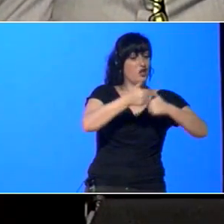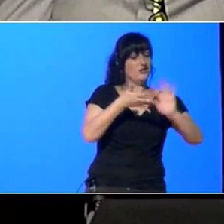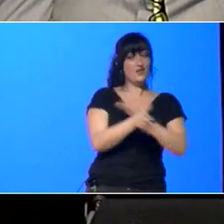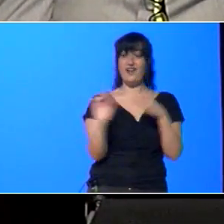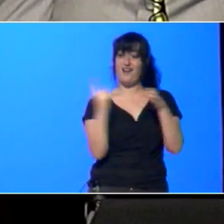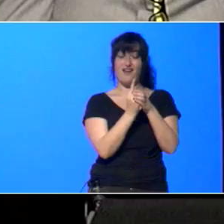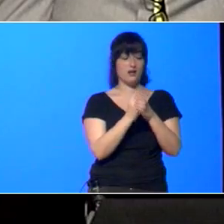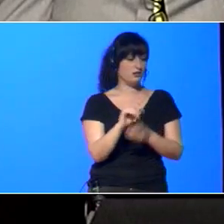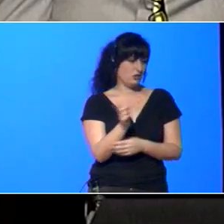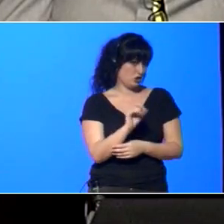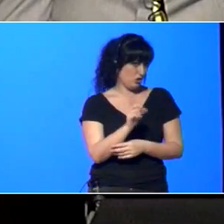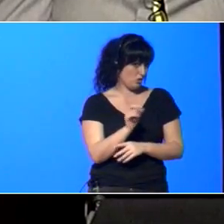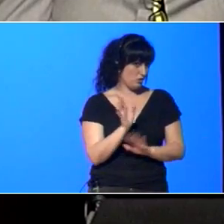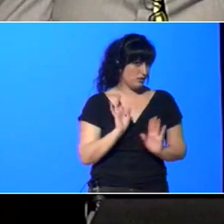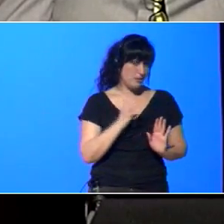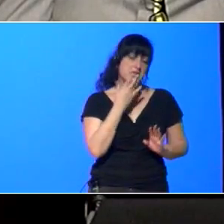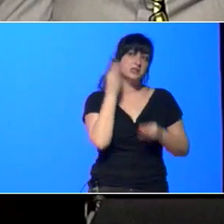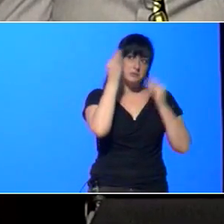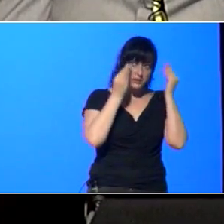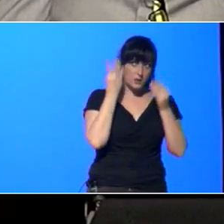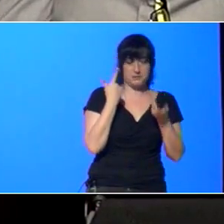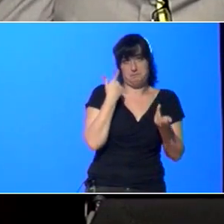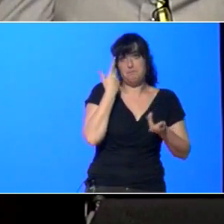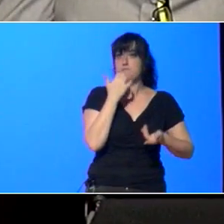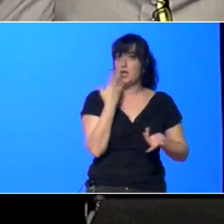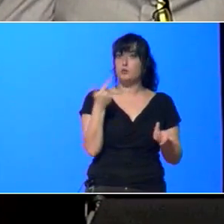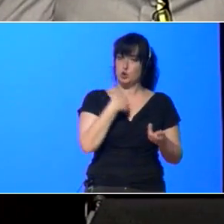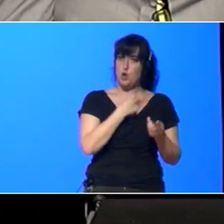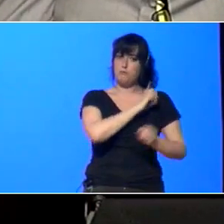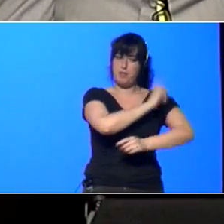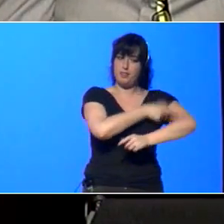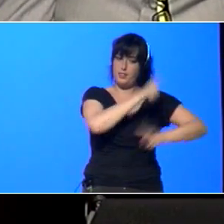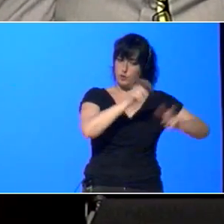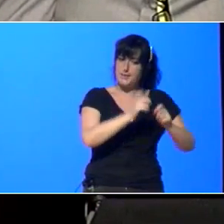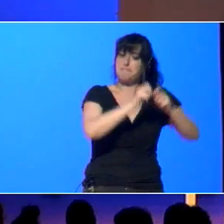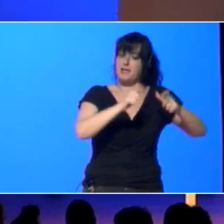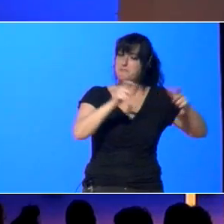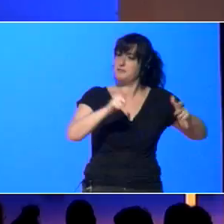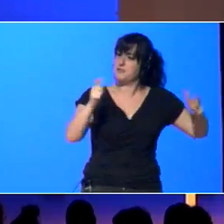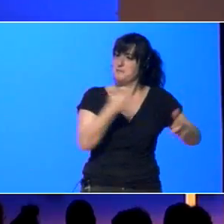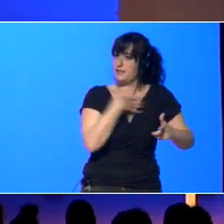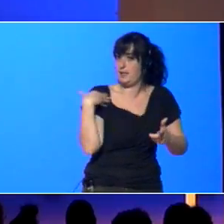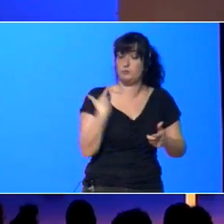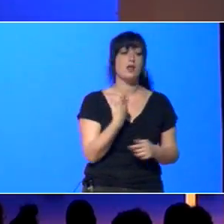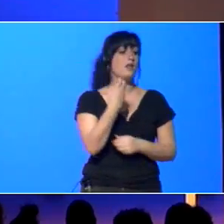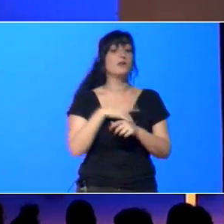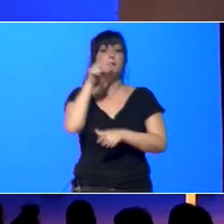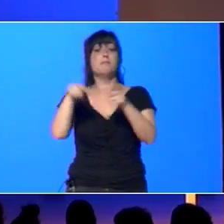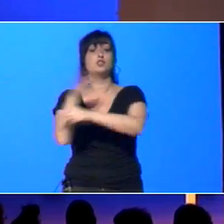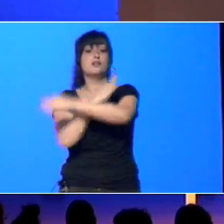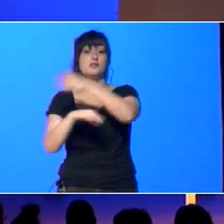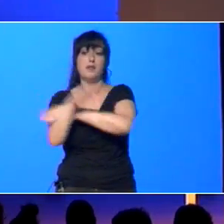reflexión diciendo, oye, si queremos que haya más deportistas, necesitamos que las personas con discapacidad hagan deporte. en todo su espectro de